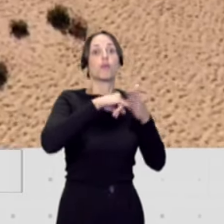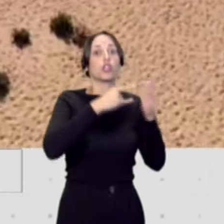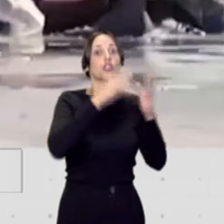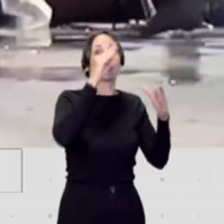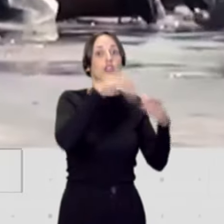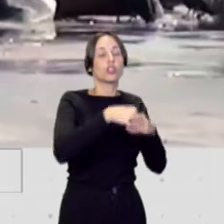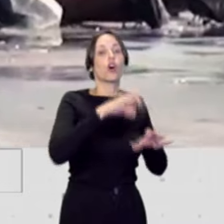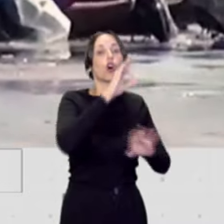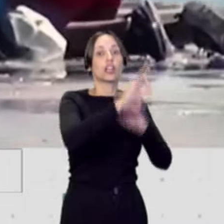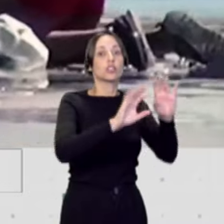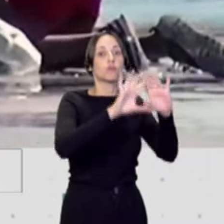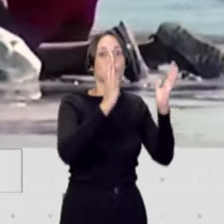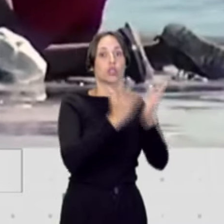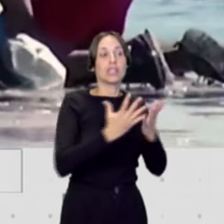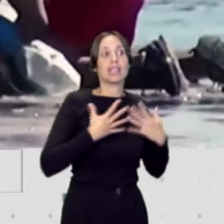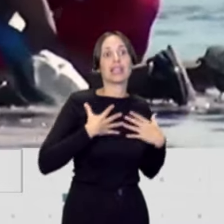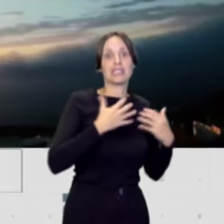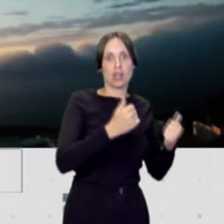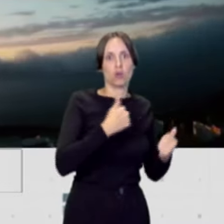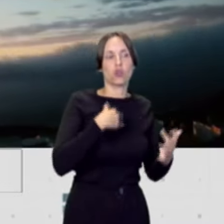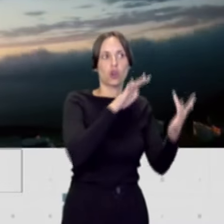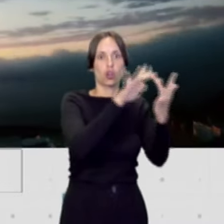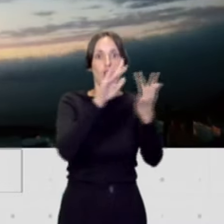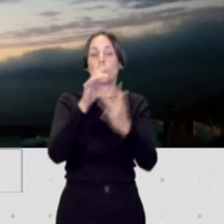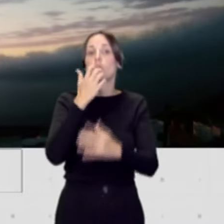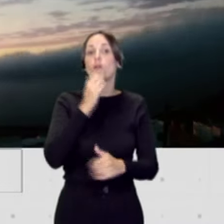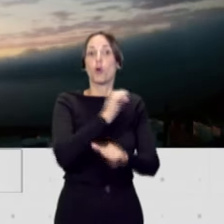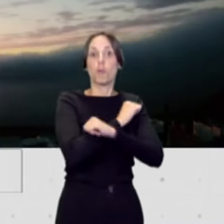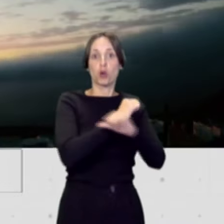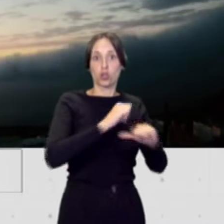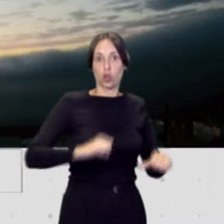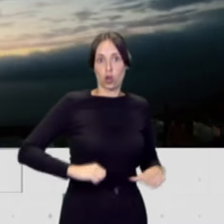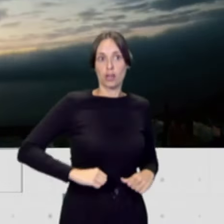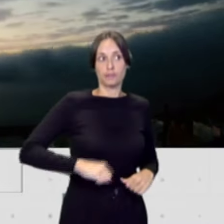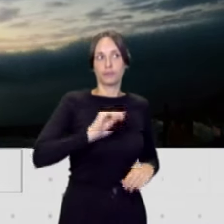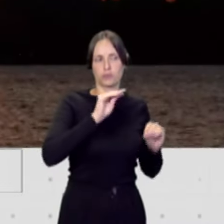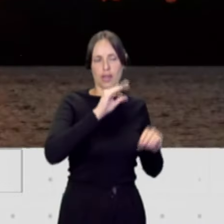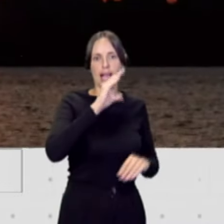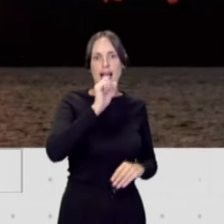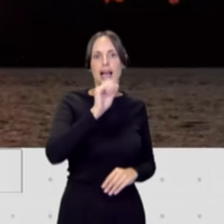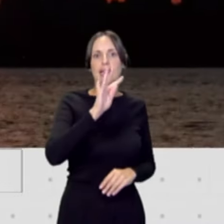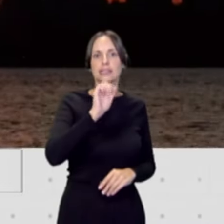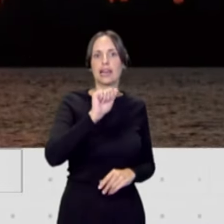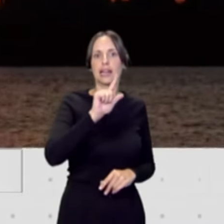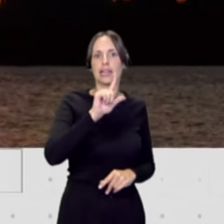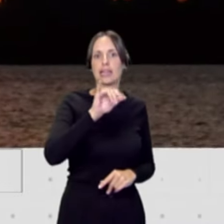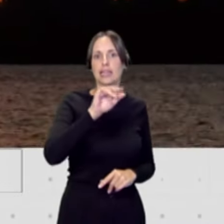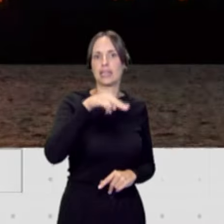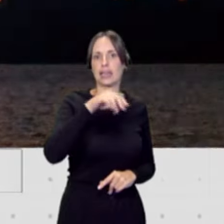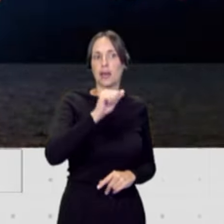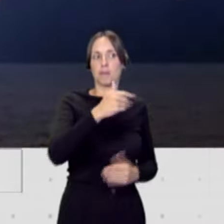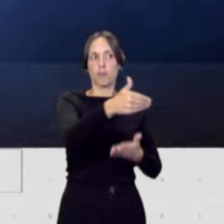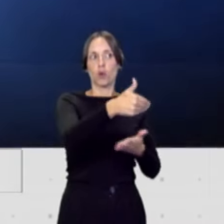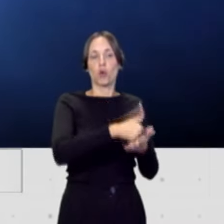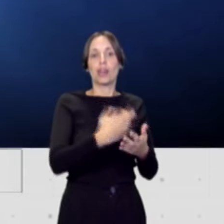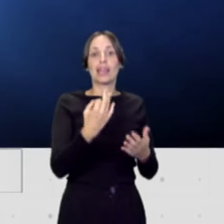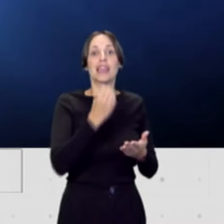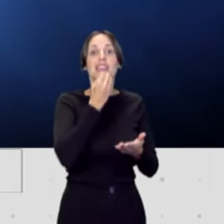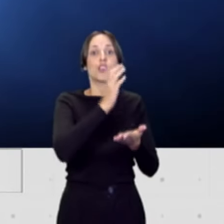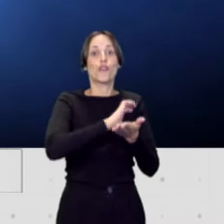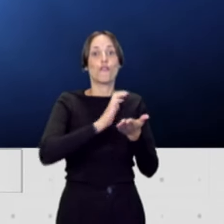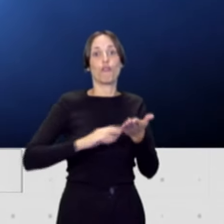hablando con Portugal, con Catarina Queiroga, pues nos han propuesto la preparación y la elaboración de estos dos informes.